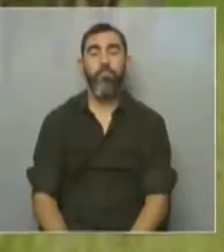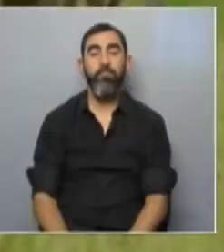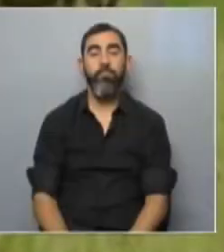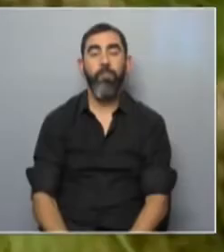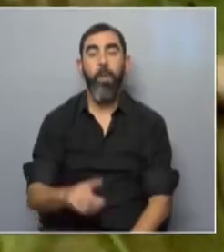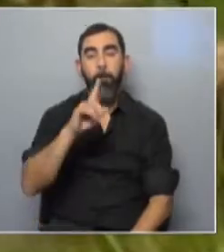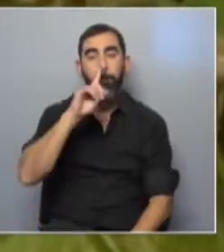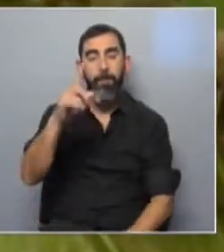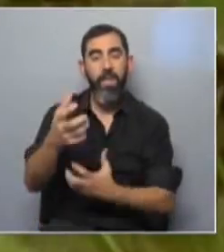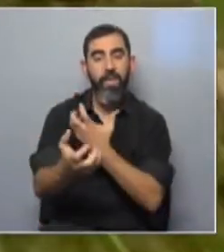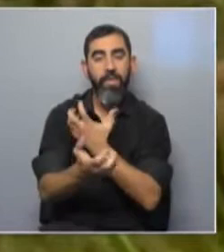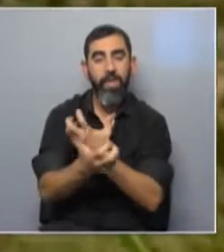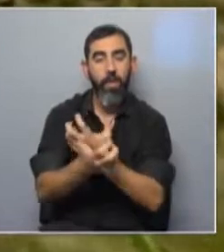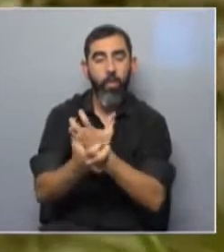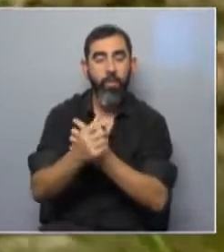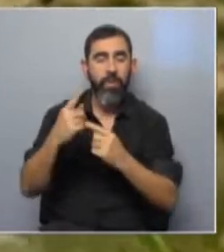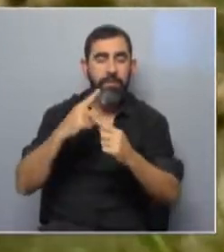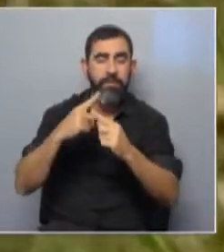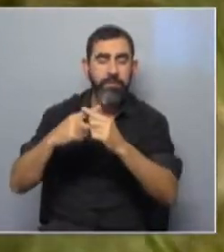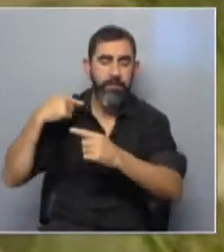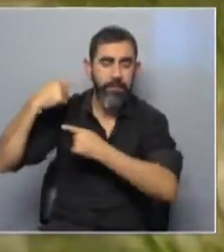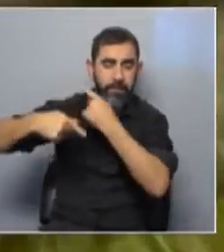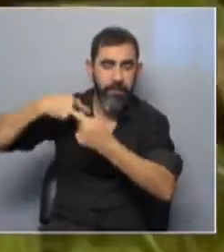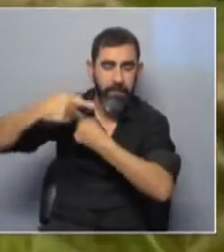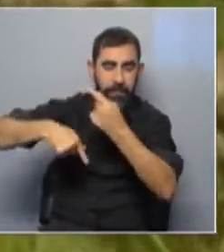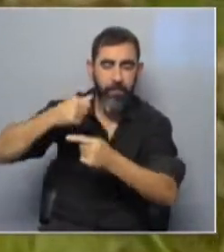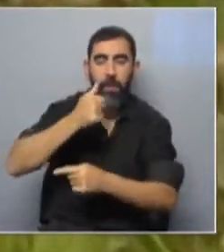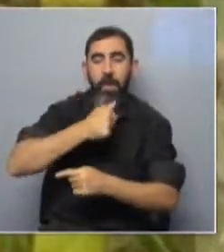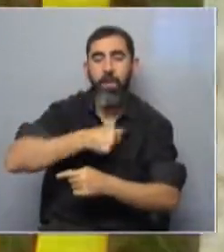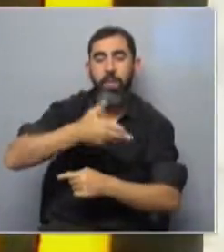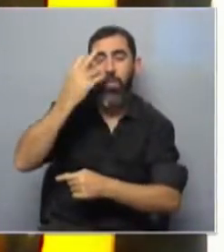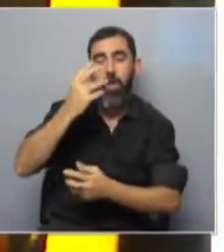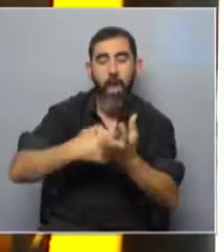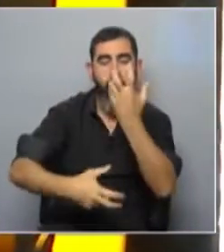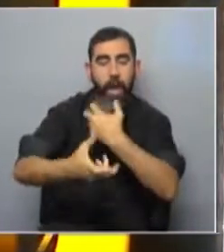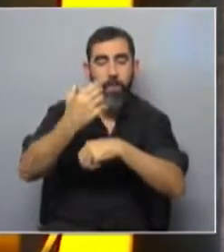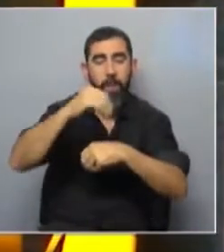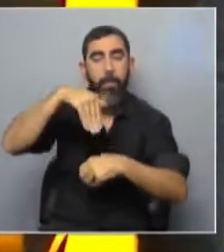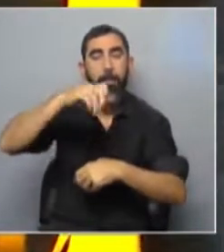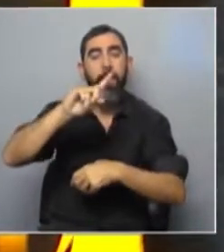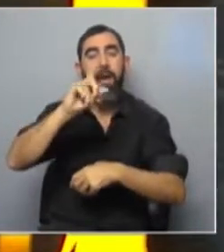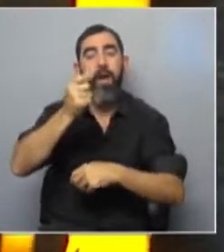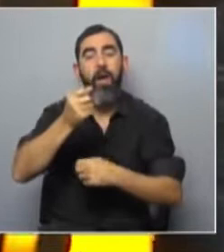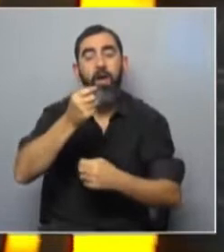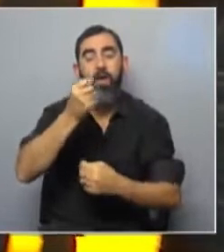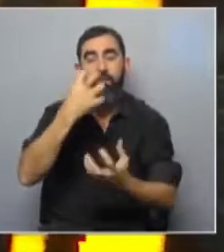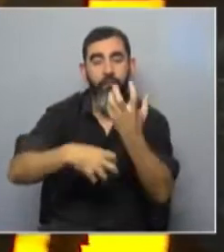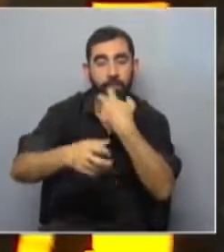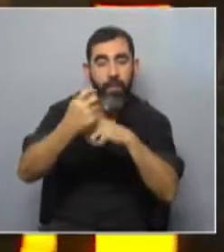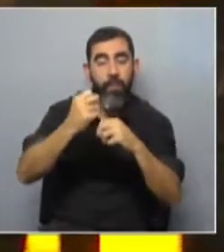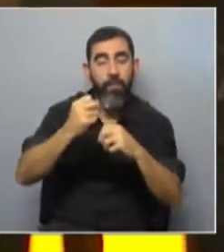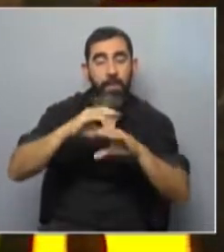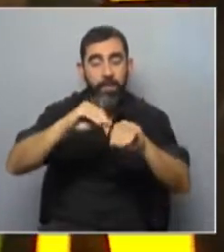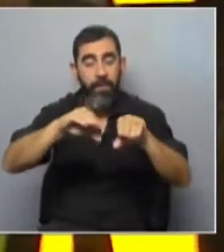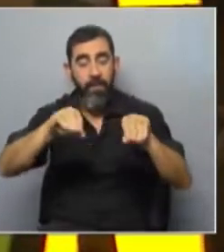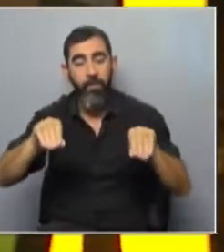Miles de huesos de cientos de siglos de antigüedad que pertenecieron a especies de la megafauna de nuestro territorio esperan, casi